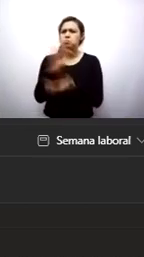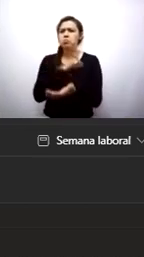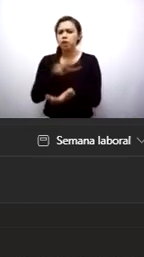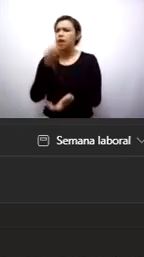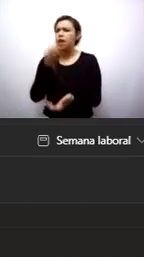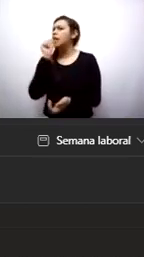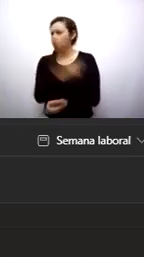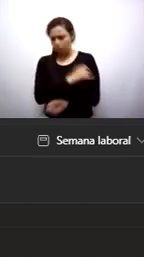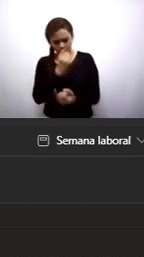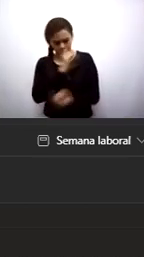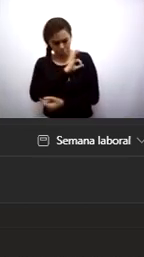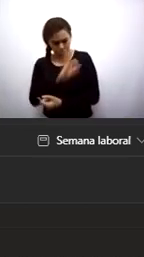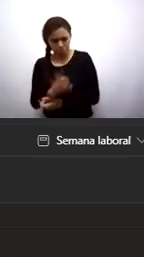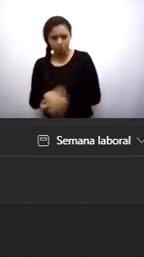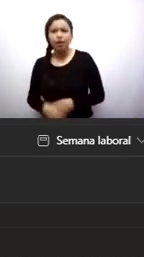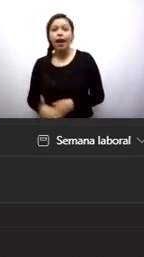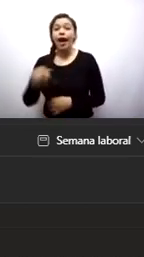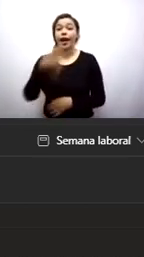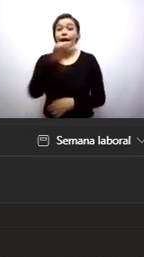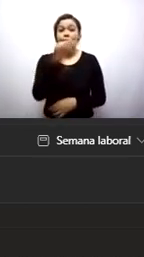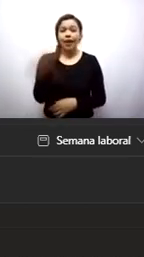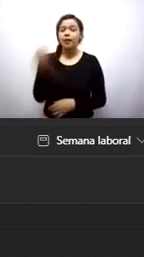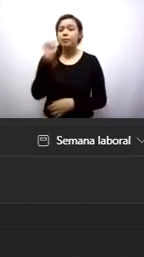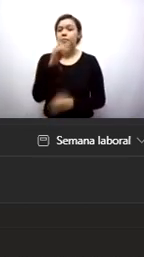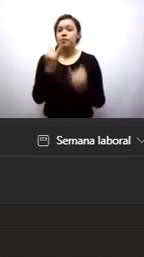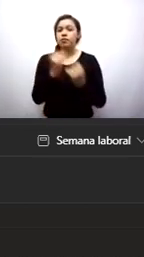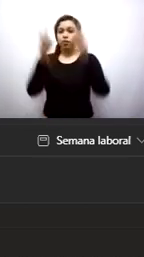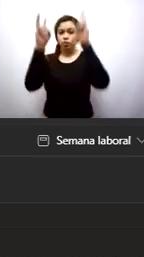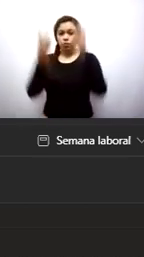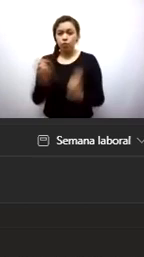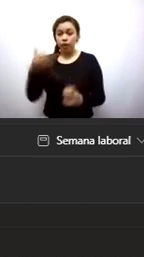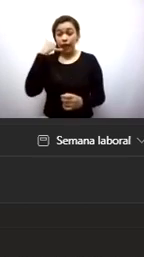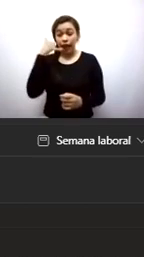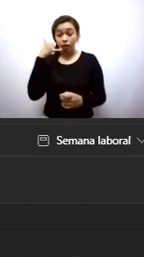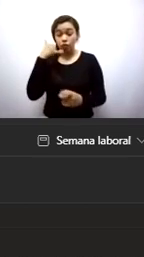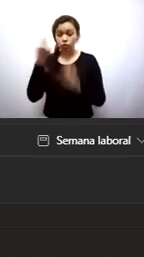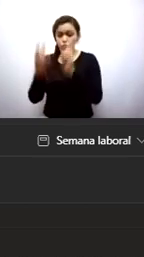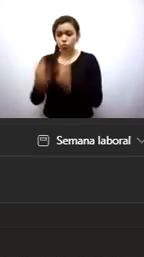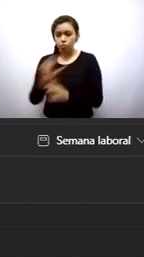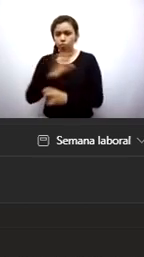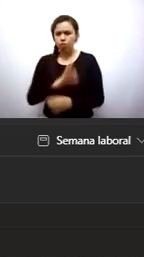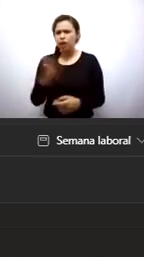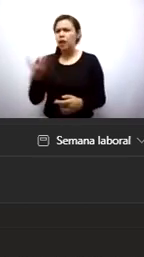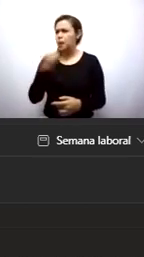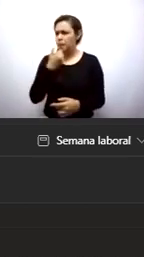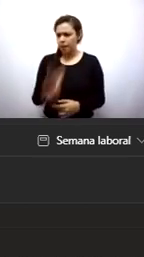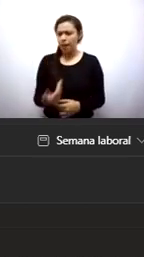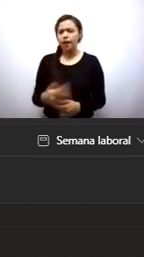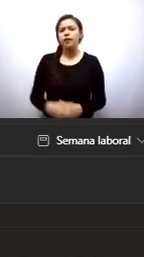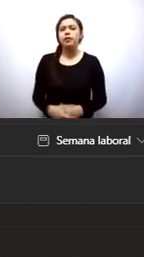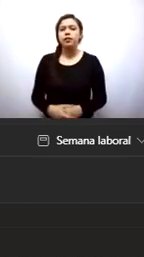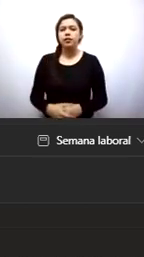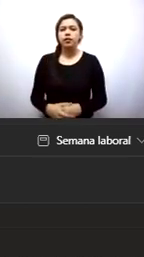hacer. Esta aplicación incluso también la puedes descargar a tu teléfono móvil. Es muy práctica. Aunque hay